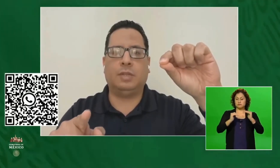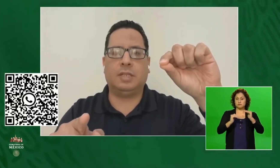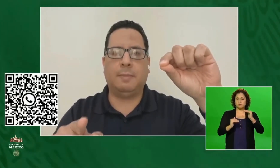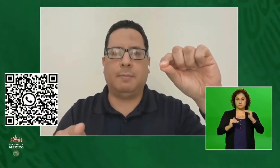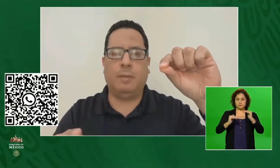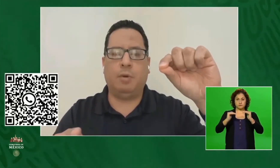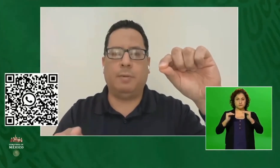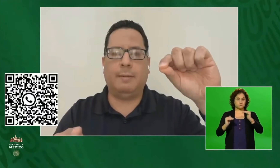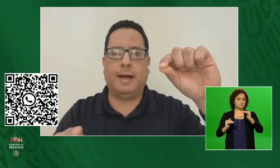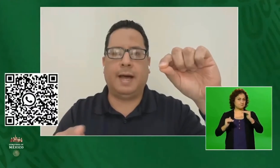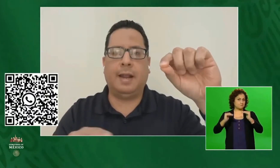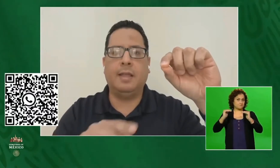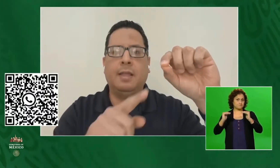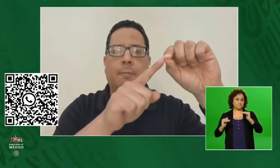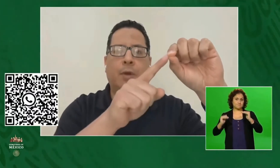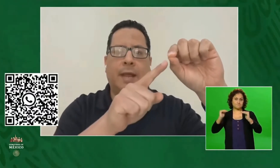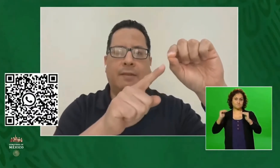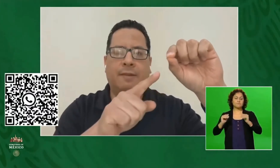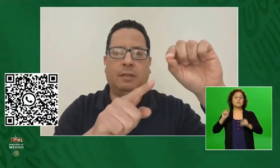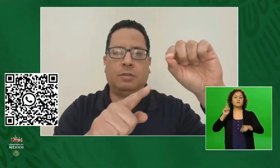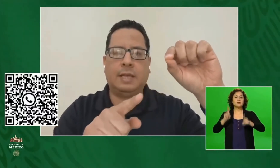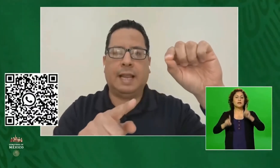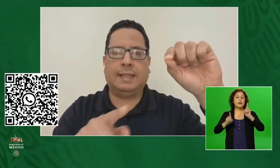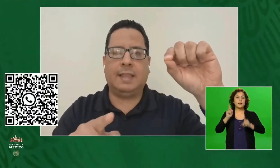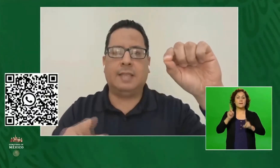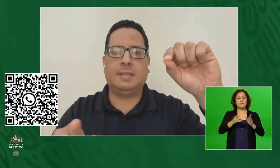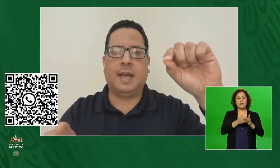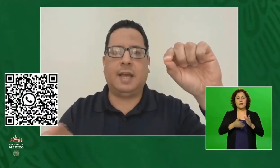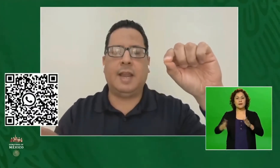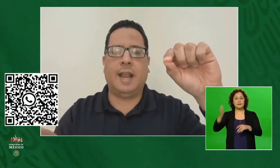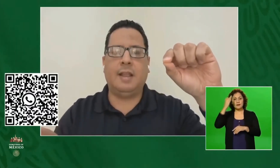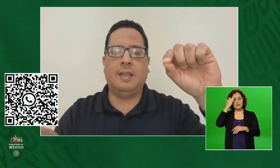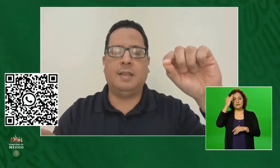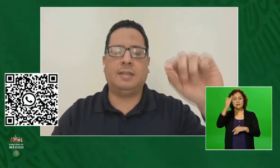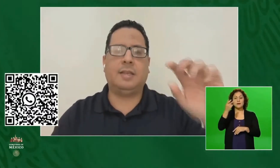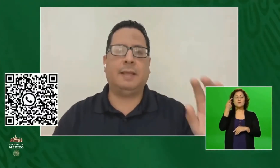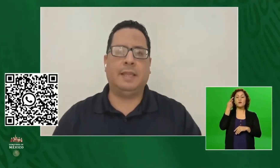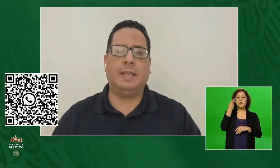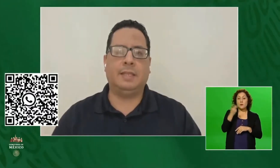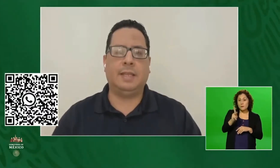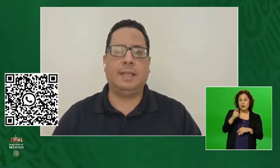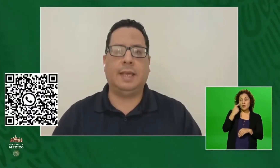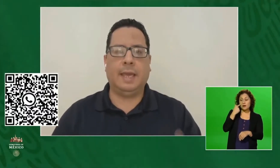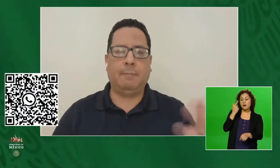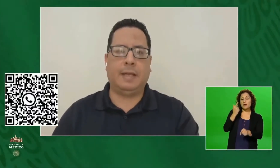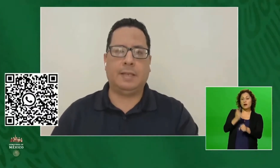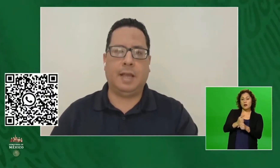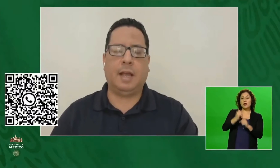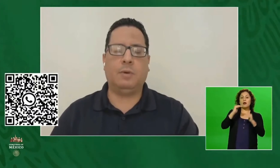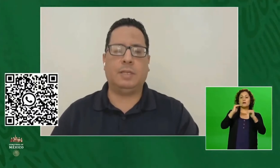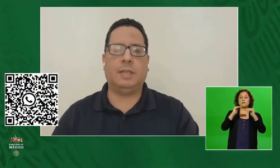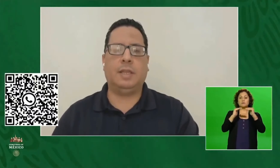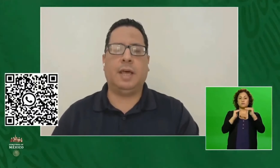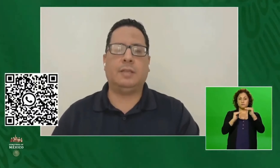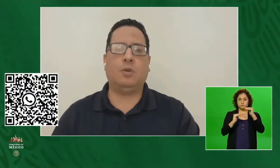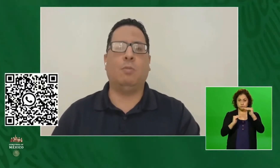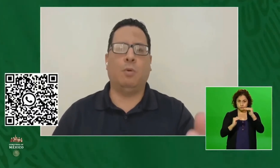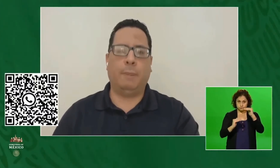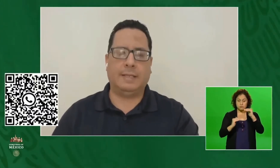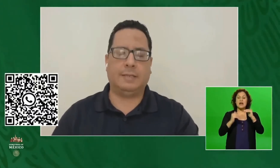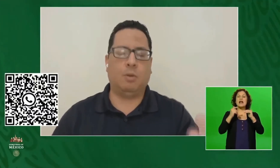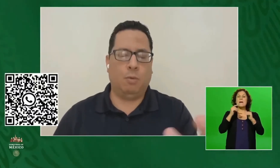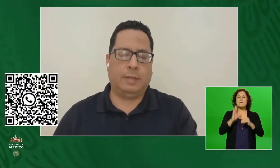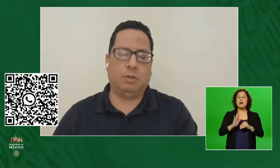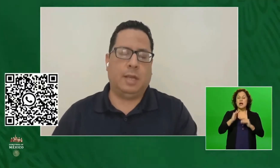poco más, otras semanas pueden volver a bajar, pero para efectos de la tendencia general se mantiene descendente. ¿Qué pasa en algunas